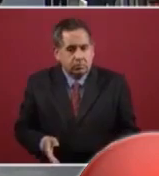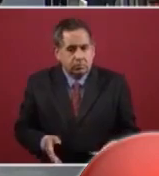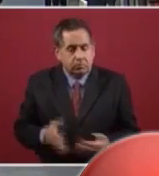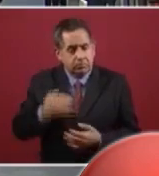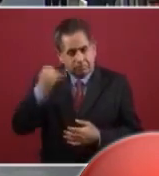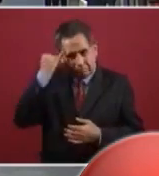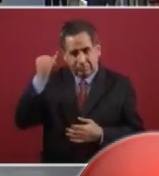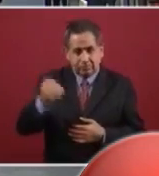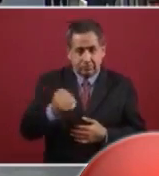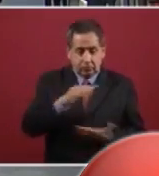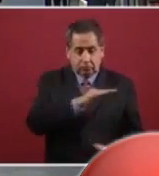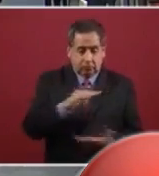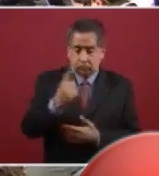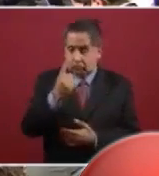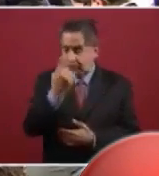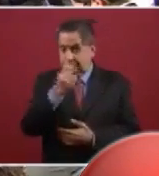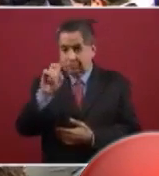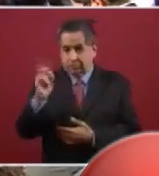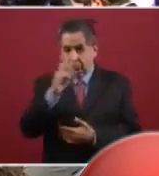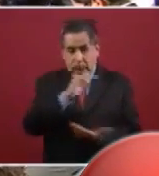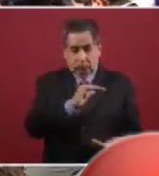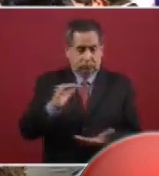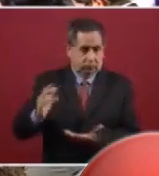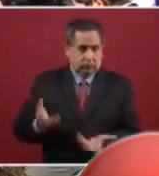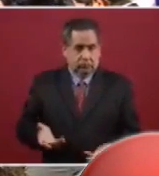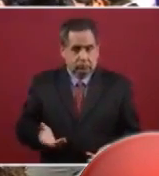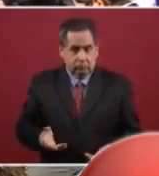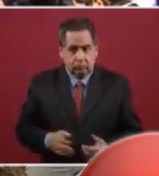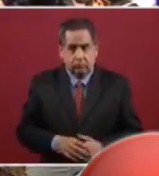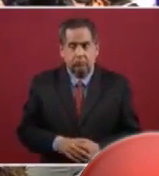Imagínense, 100 dólares por barril.